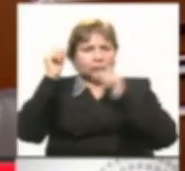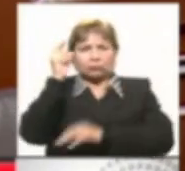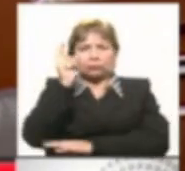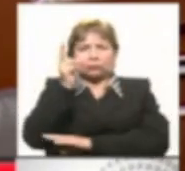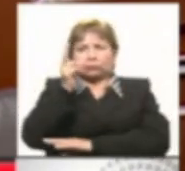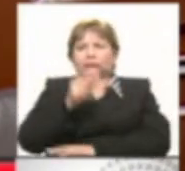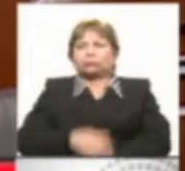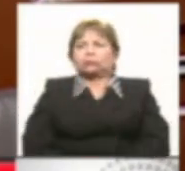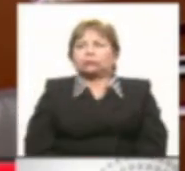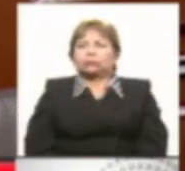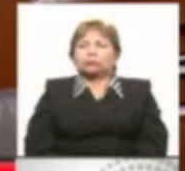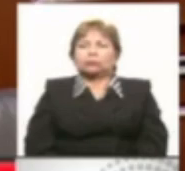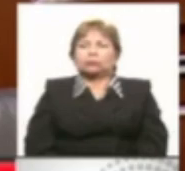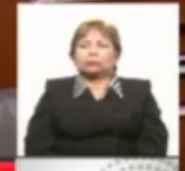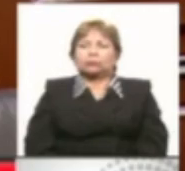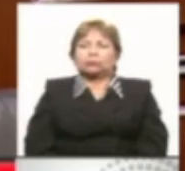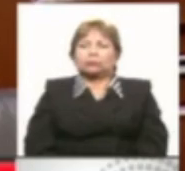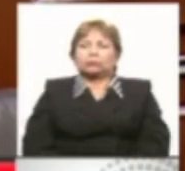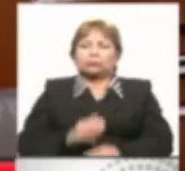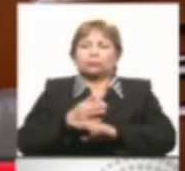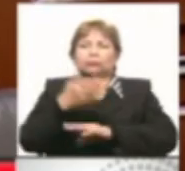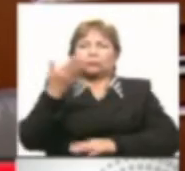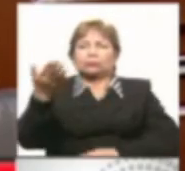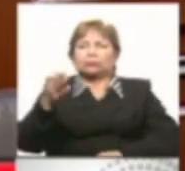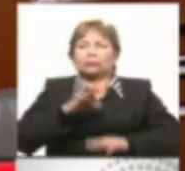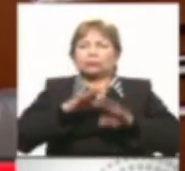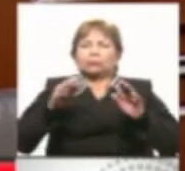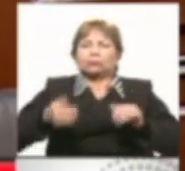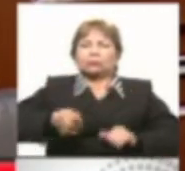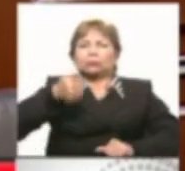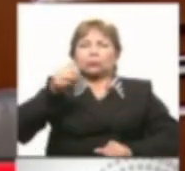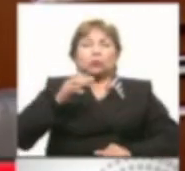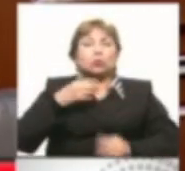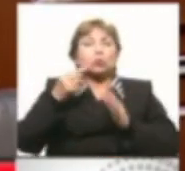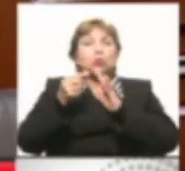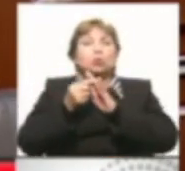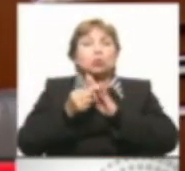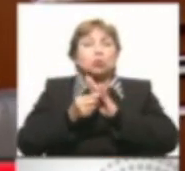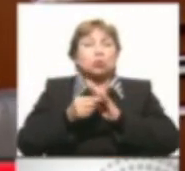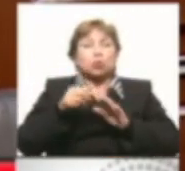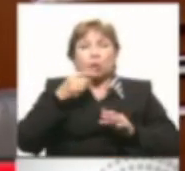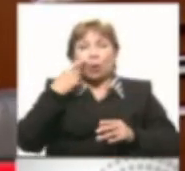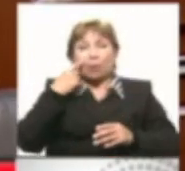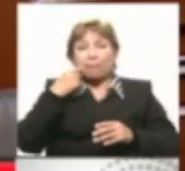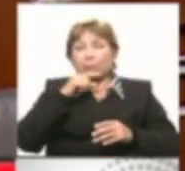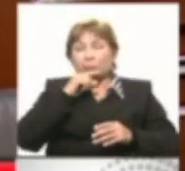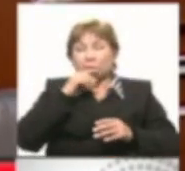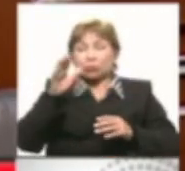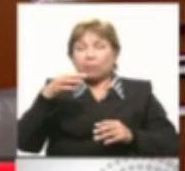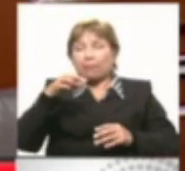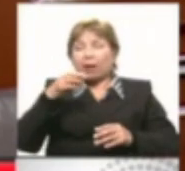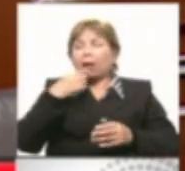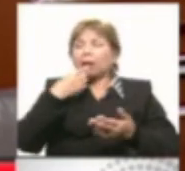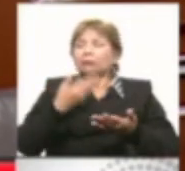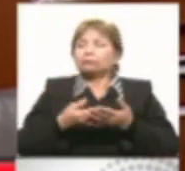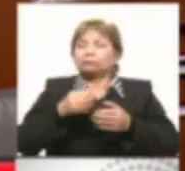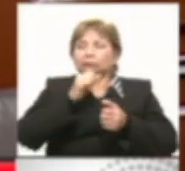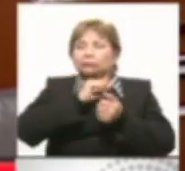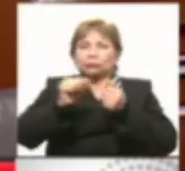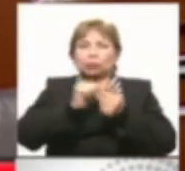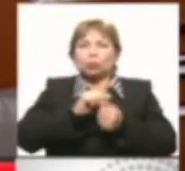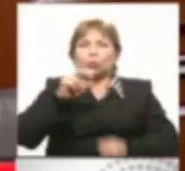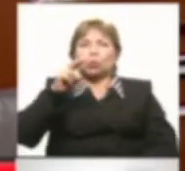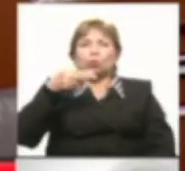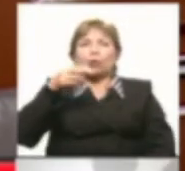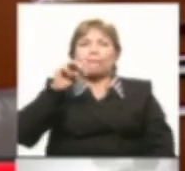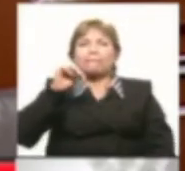profesores. Por intermedio de la mesa, su suegro fue uno de los protagonistas de la masacre de